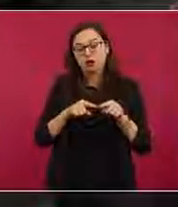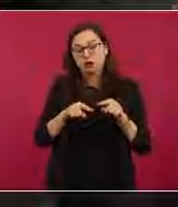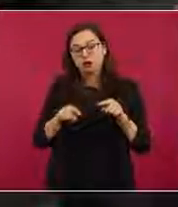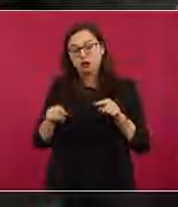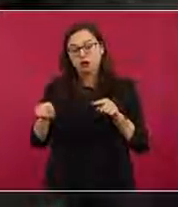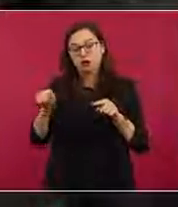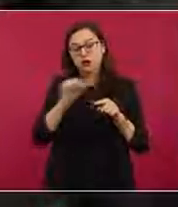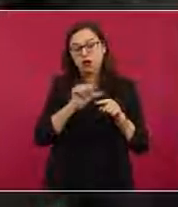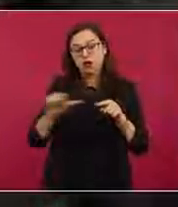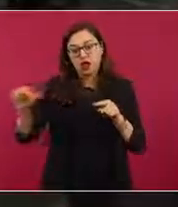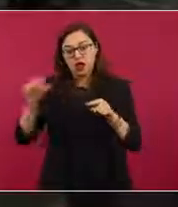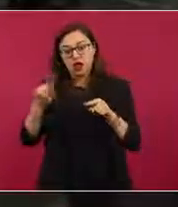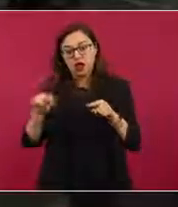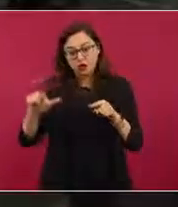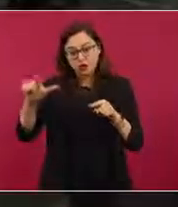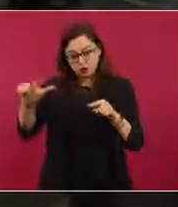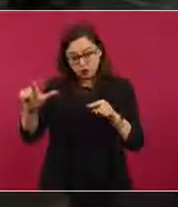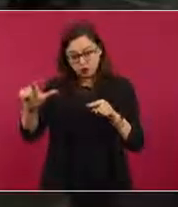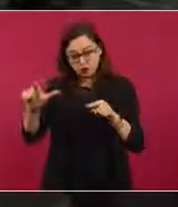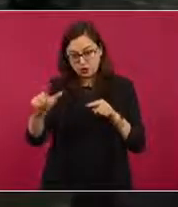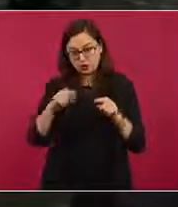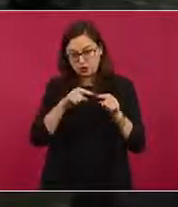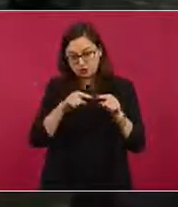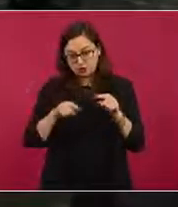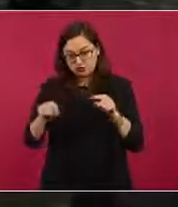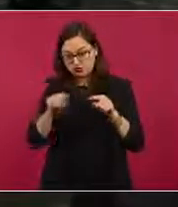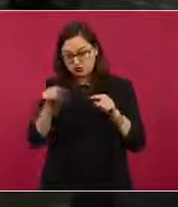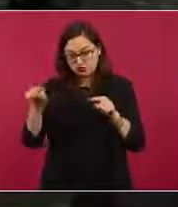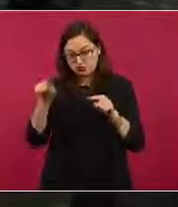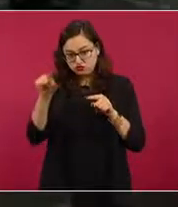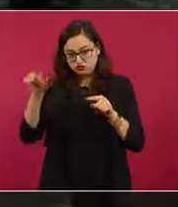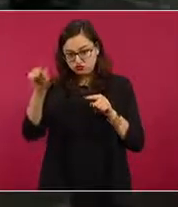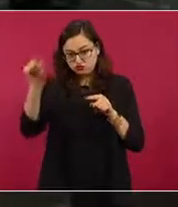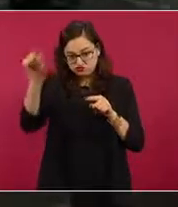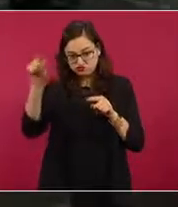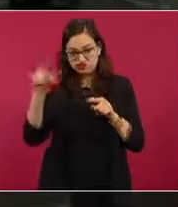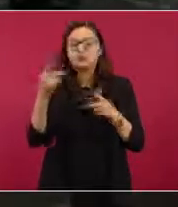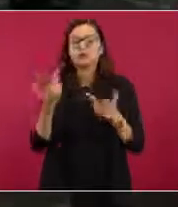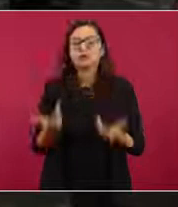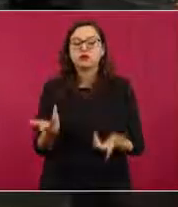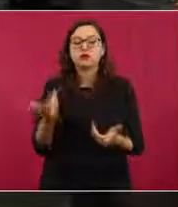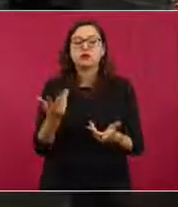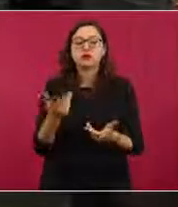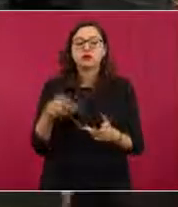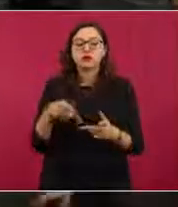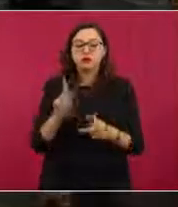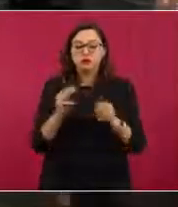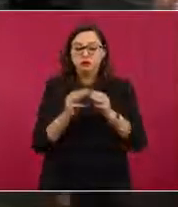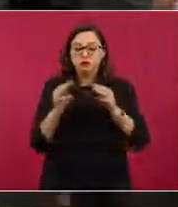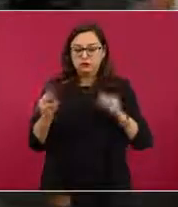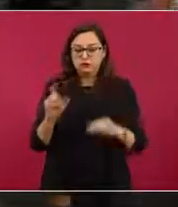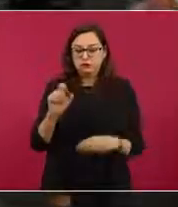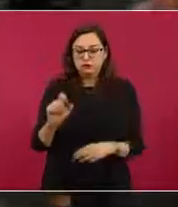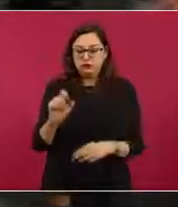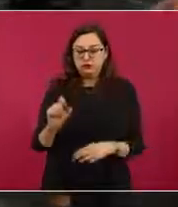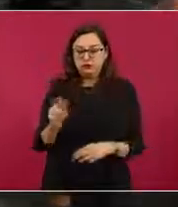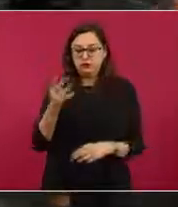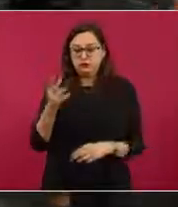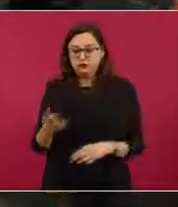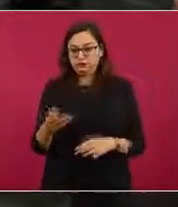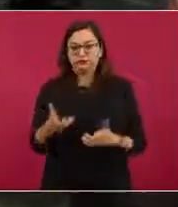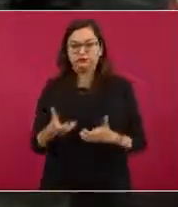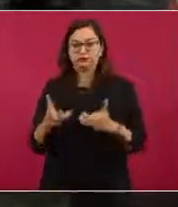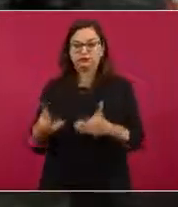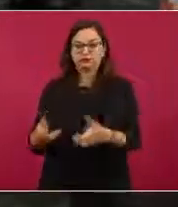Nuevo León y el accidente fue en el kilómetro 28, me parece, de la carretera Piedras Negras.